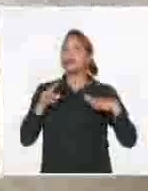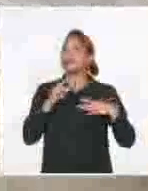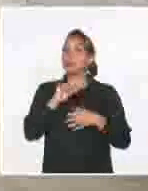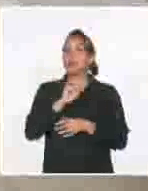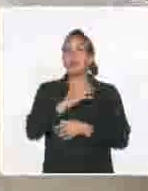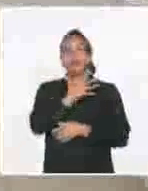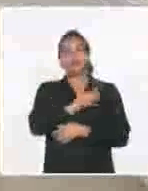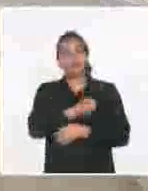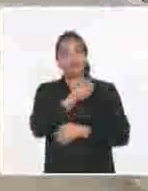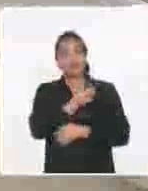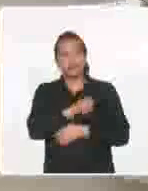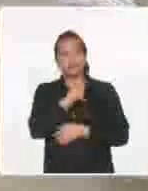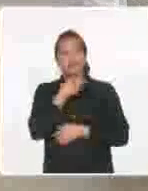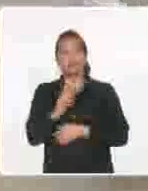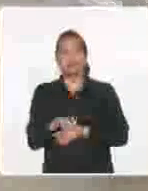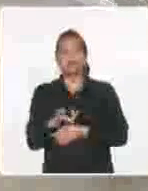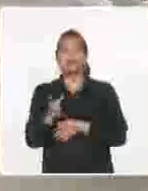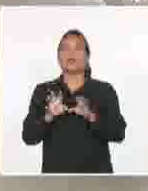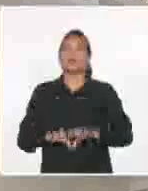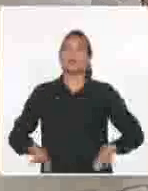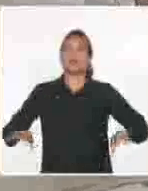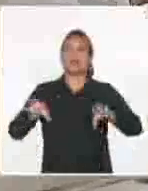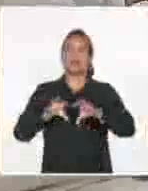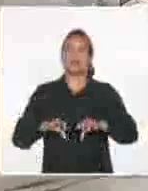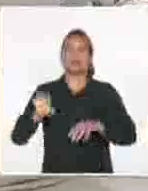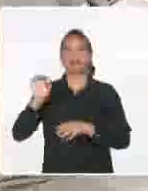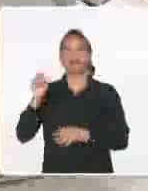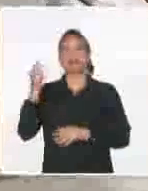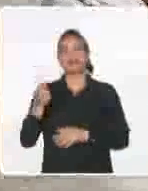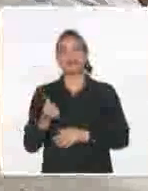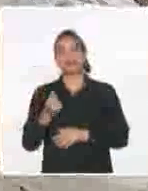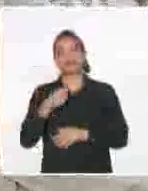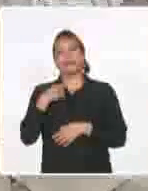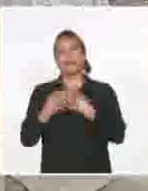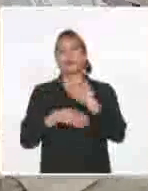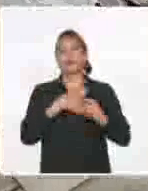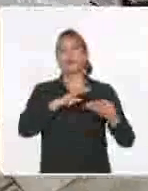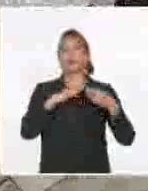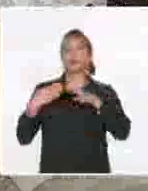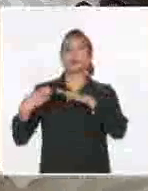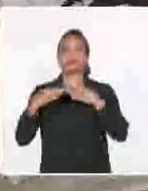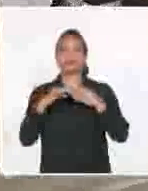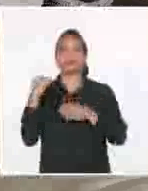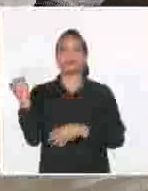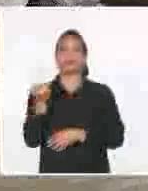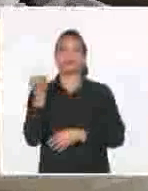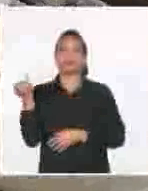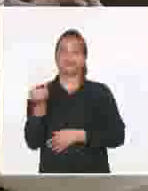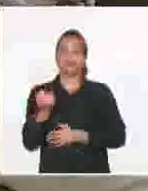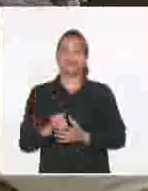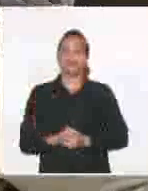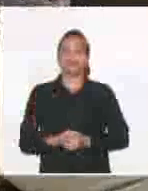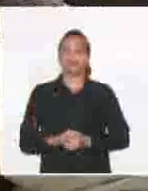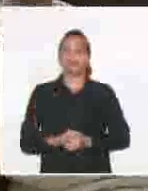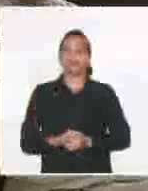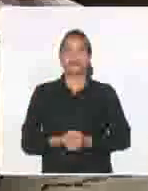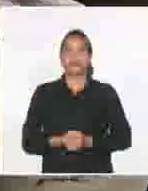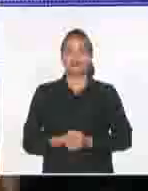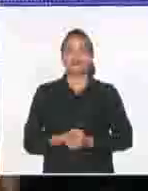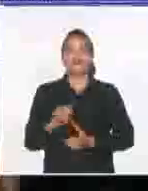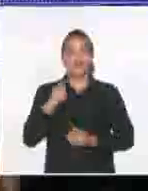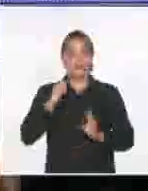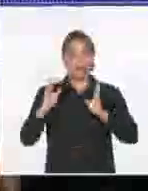embates de las circunstancias económicas y de conflicto internacional. Pero solo en este